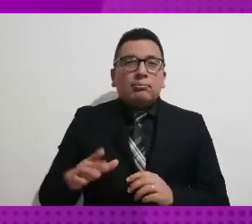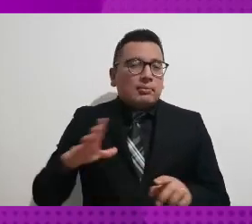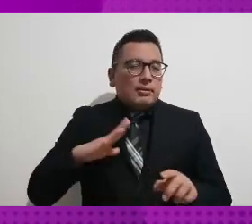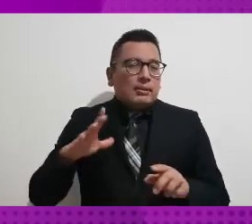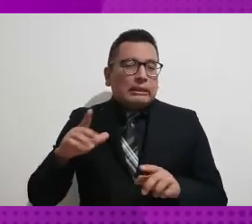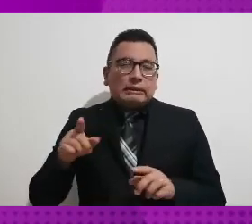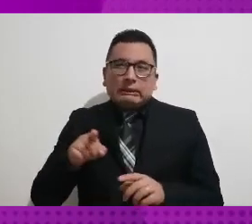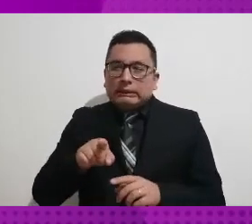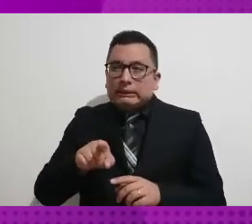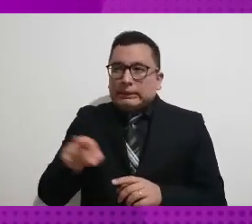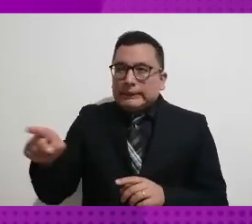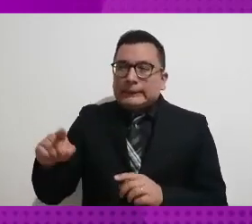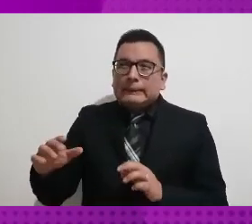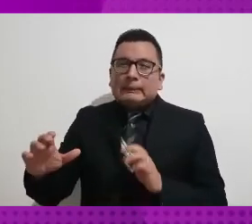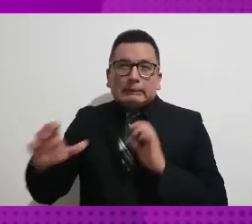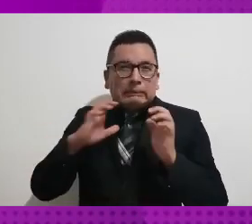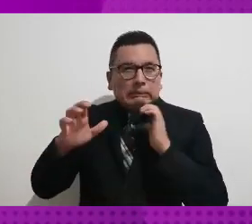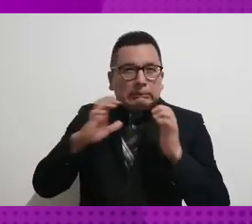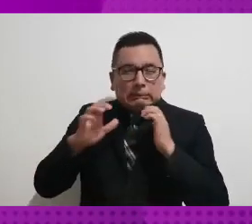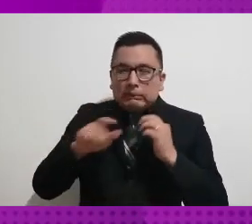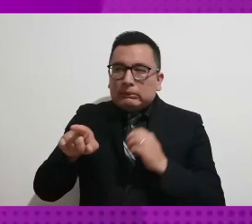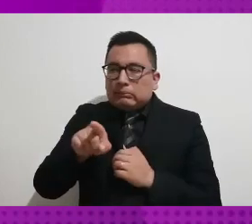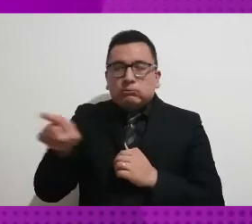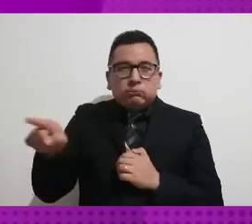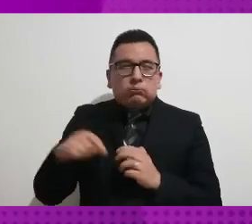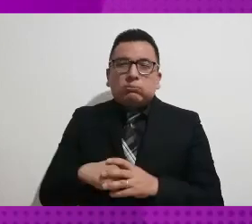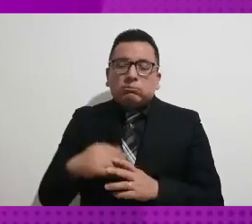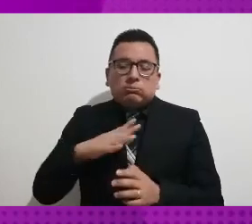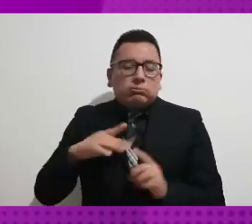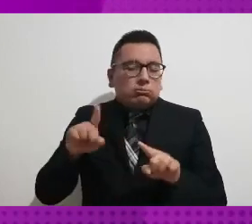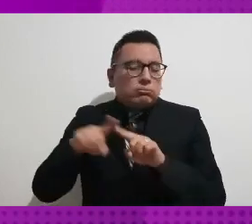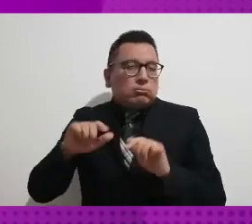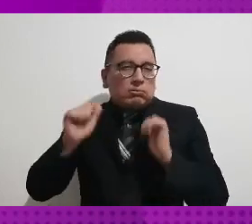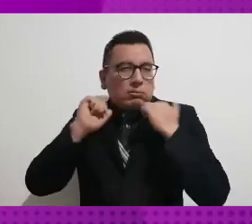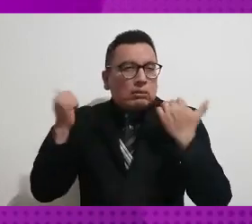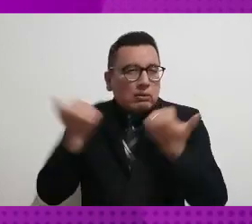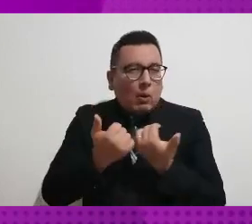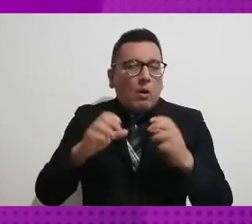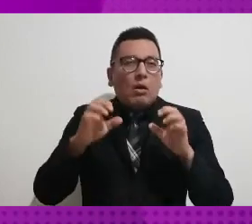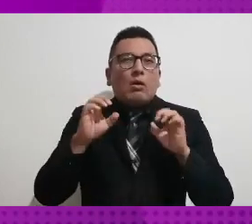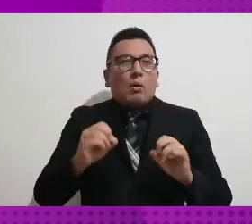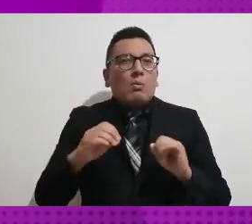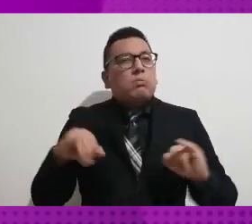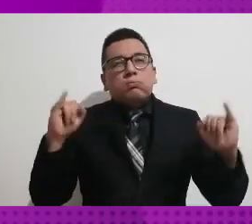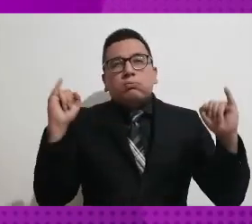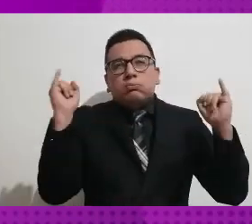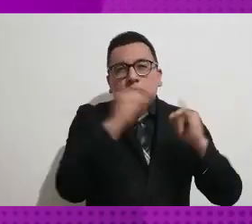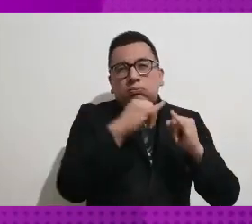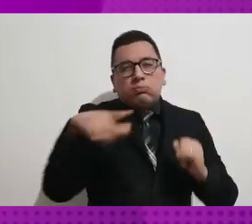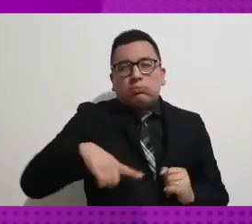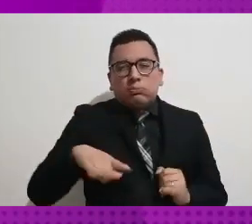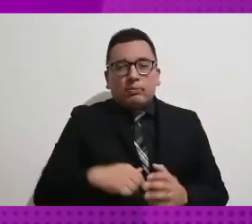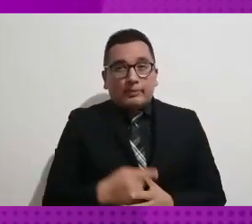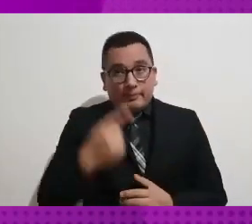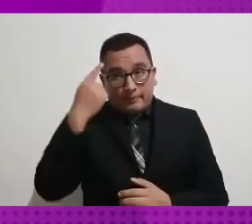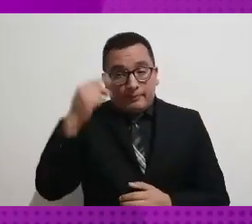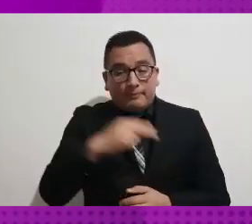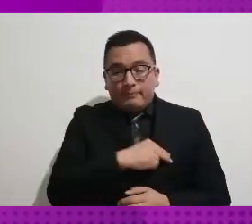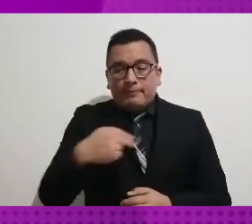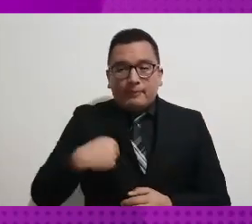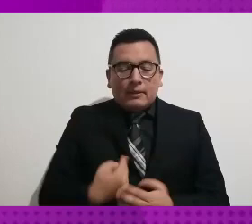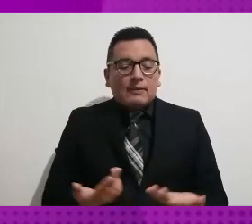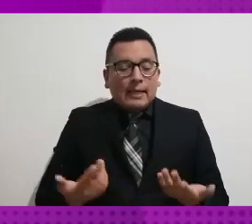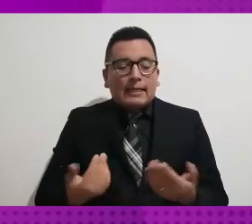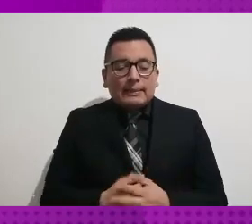diferentes organismos, tanto públicos como de asociaciones civiles, para que seamos más certeros